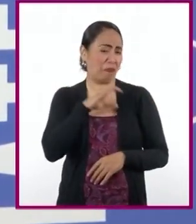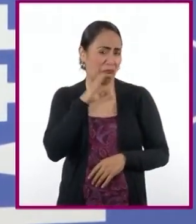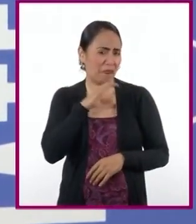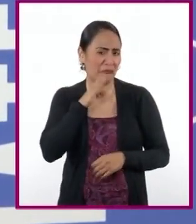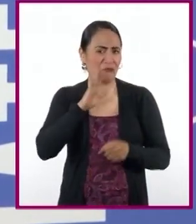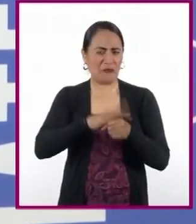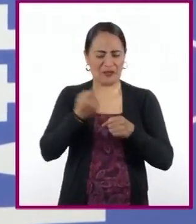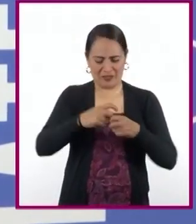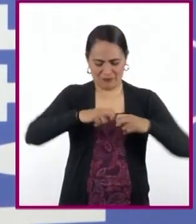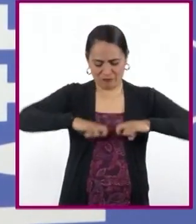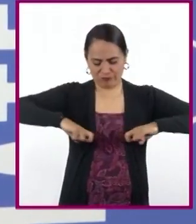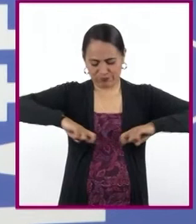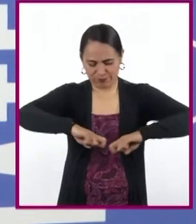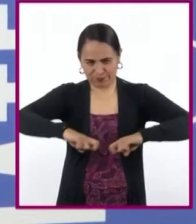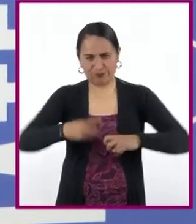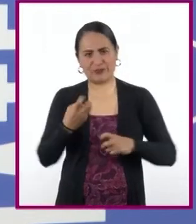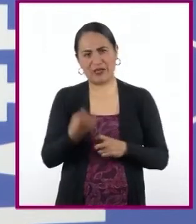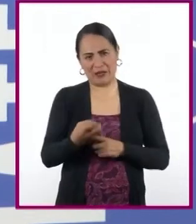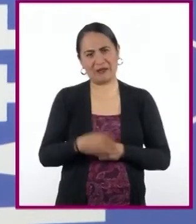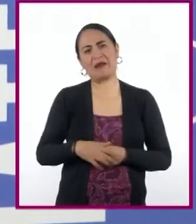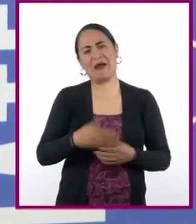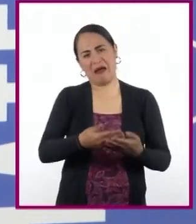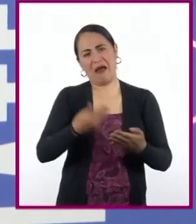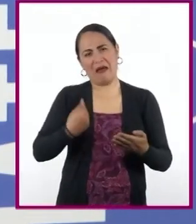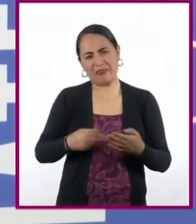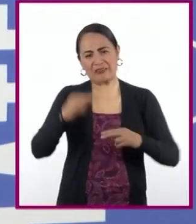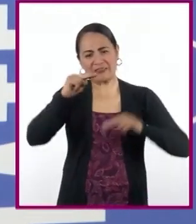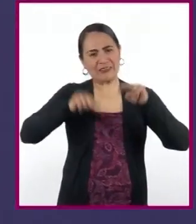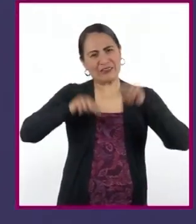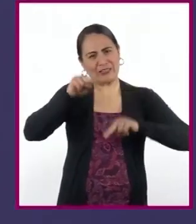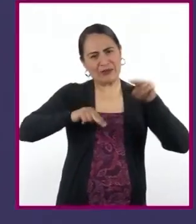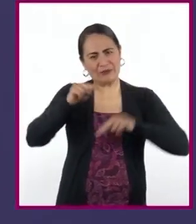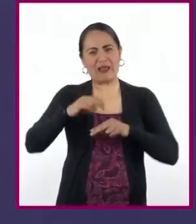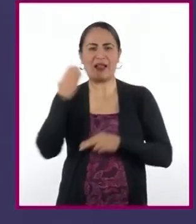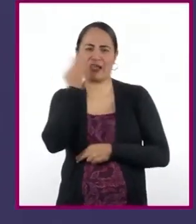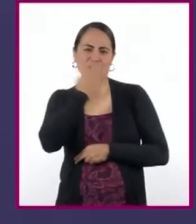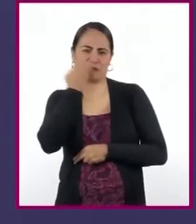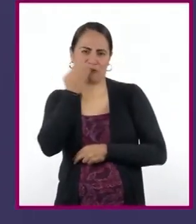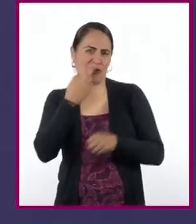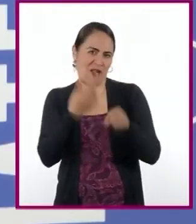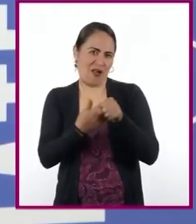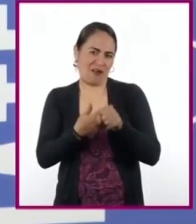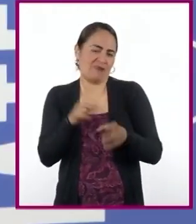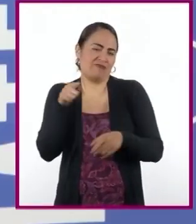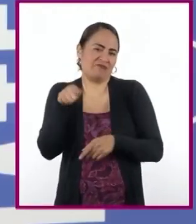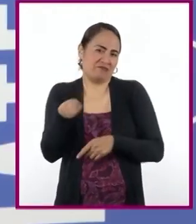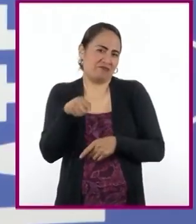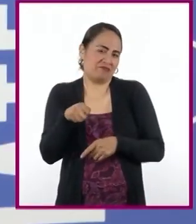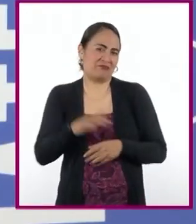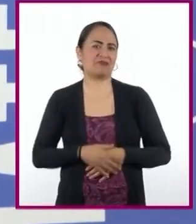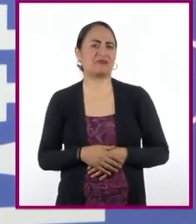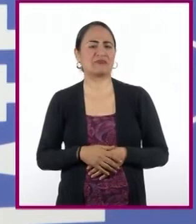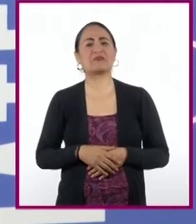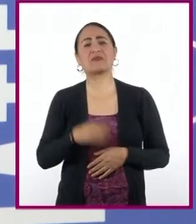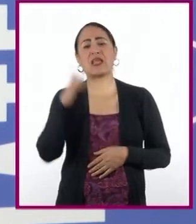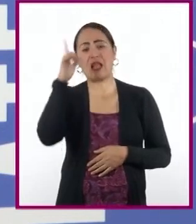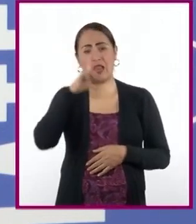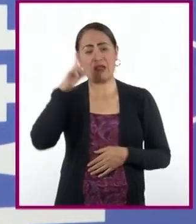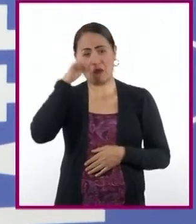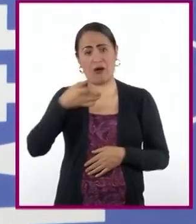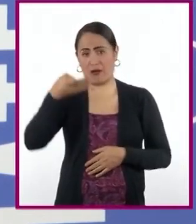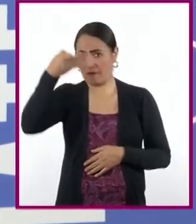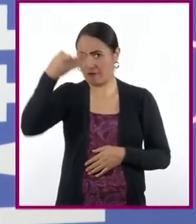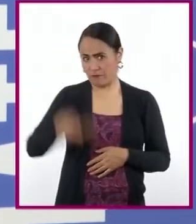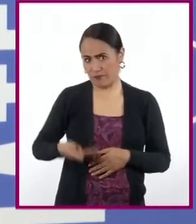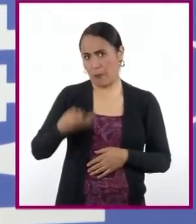de discusión nos ubica en un contexto académico que de alguna manera nos predispone a usar un tipo de lenguaje